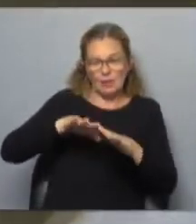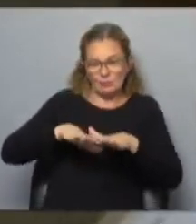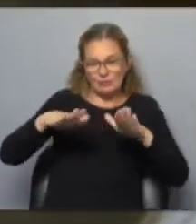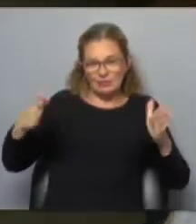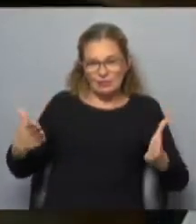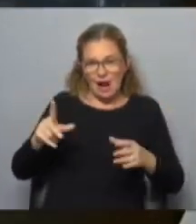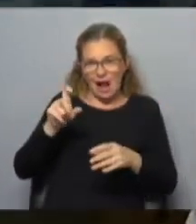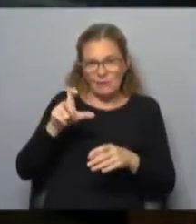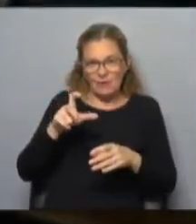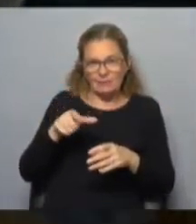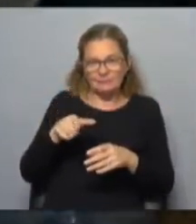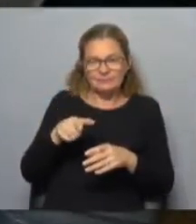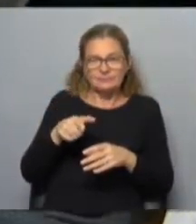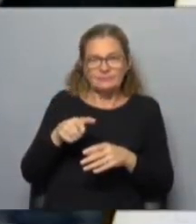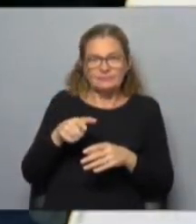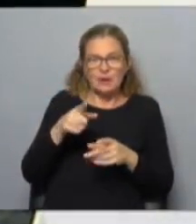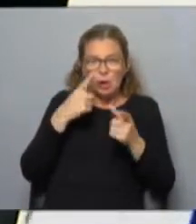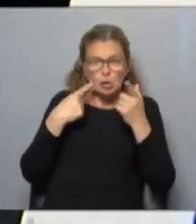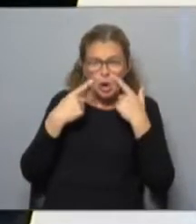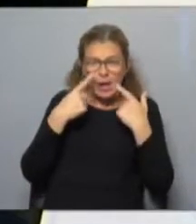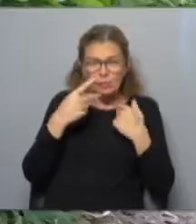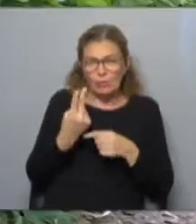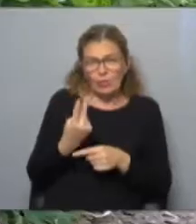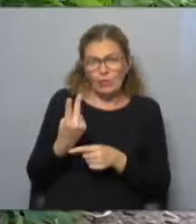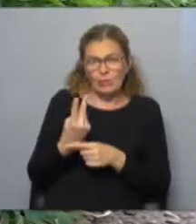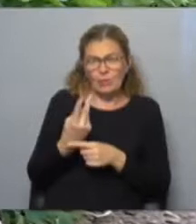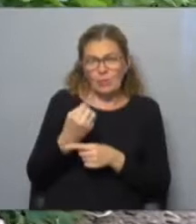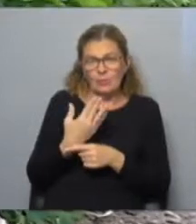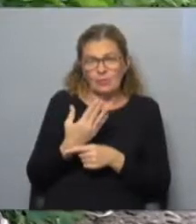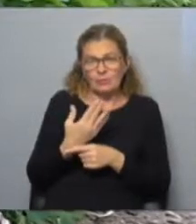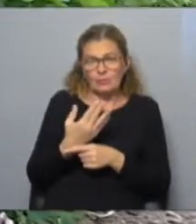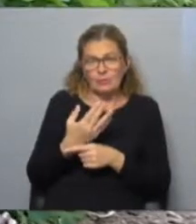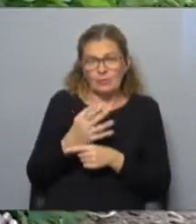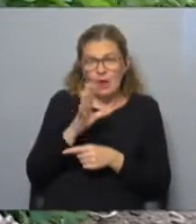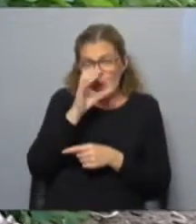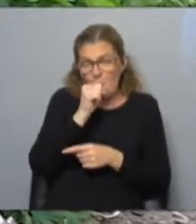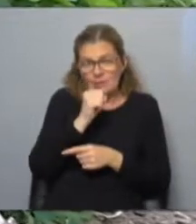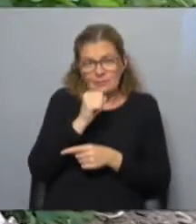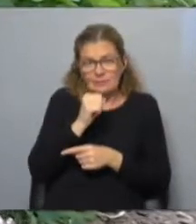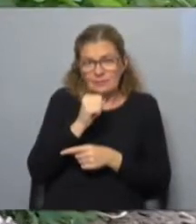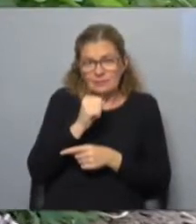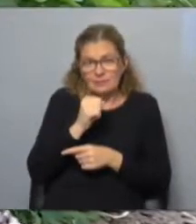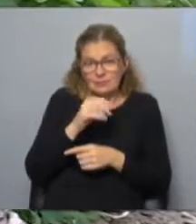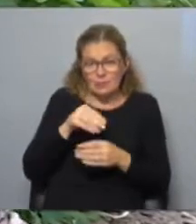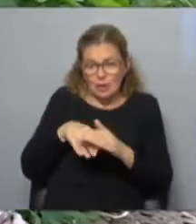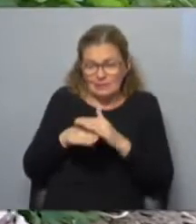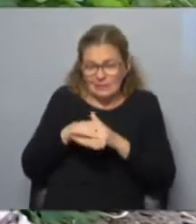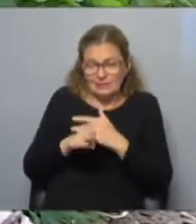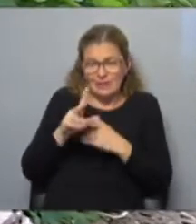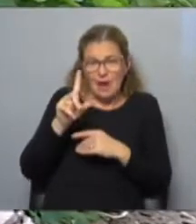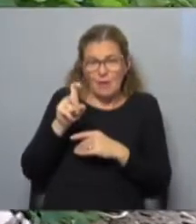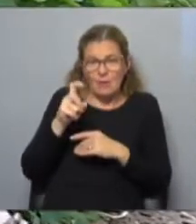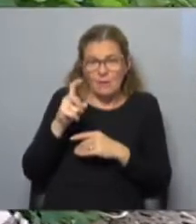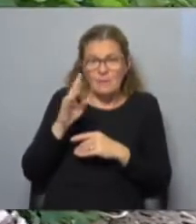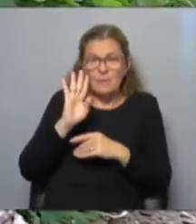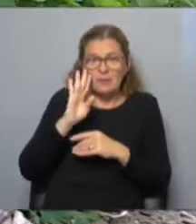sillón, el agua, ellos llorando los dos porque una impotencia bárbara y que no siguiera entrando el agua porque pensaban que